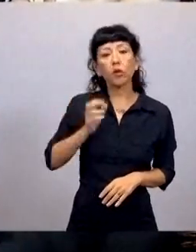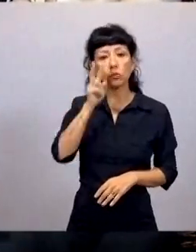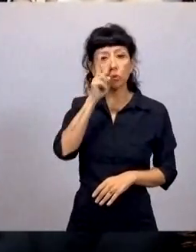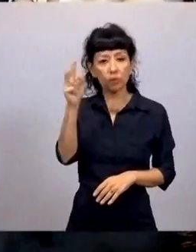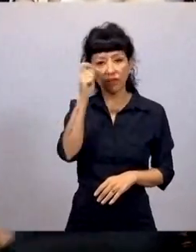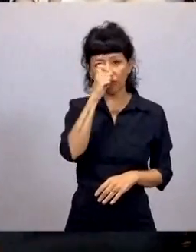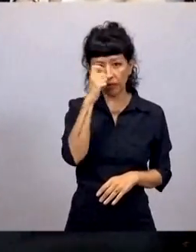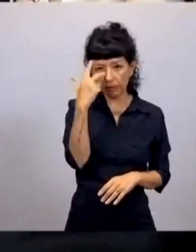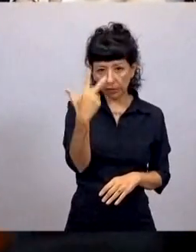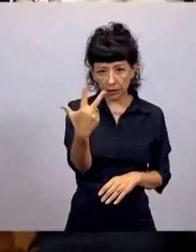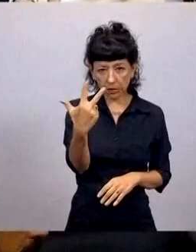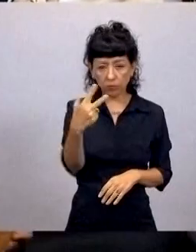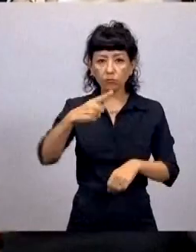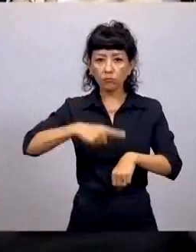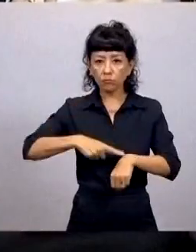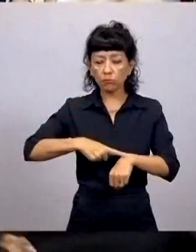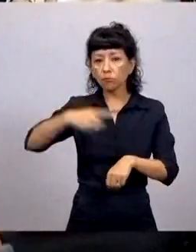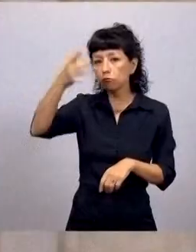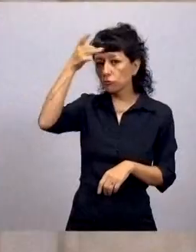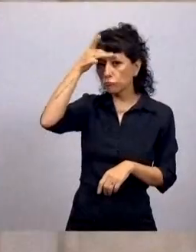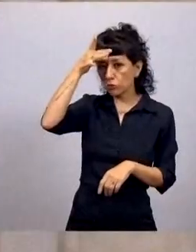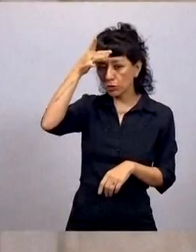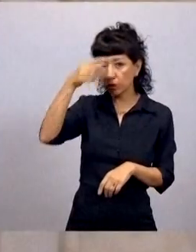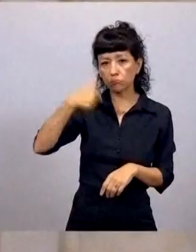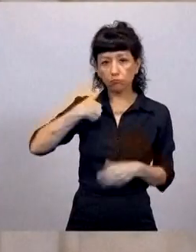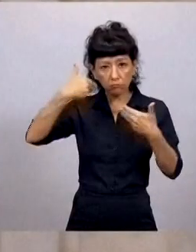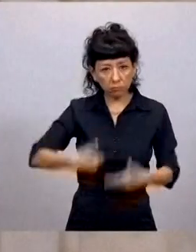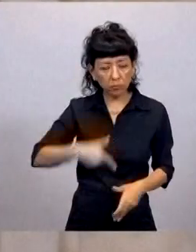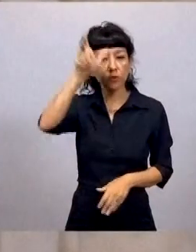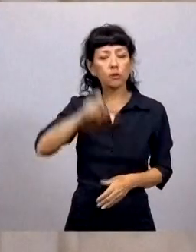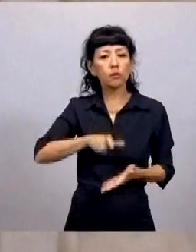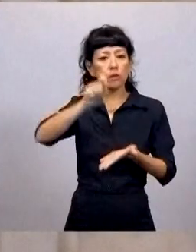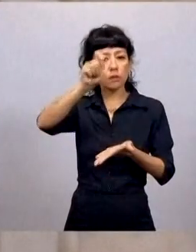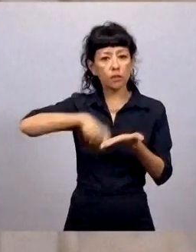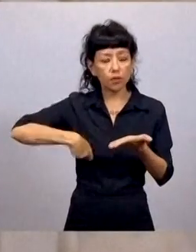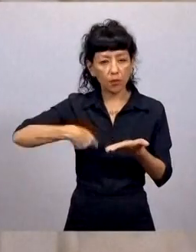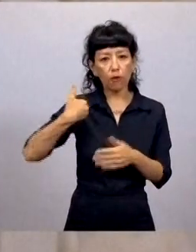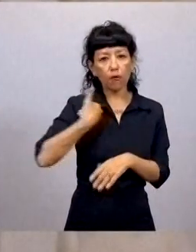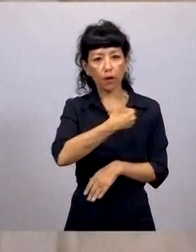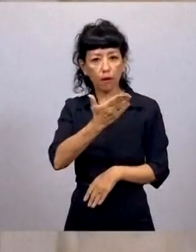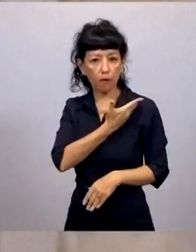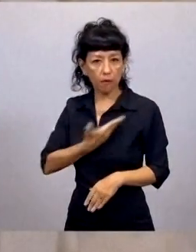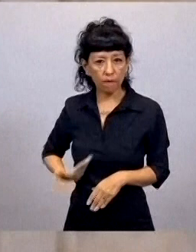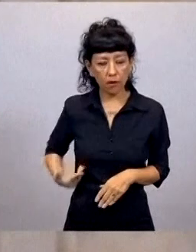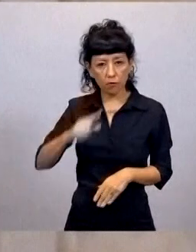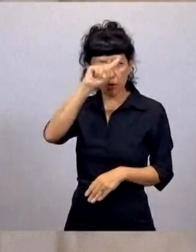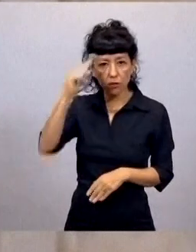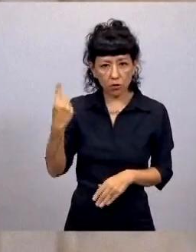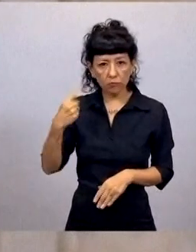2023, siendo las 12 horas, yo, el escribano general del Gobierno de Nación, me